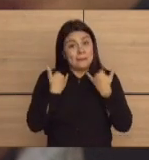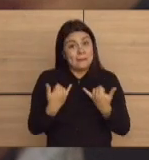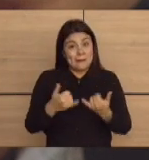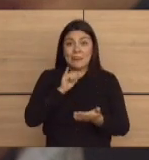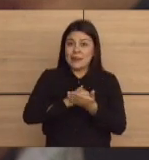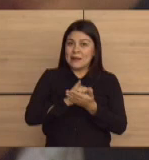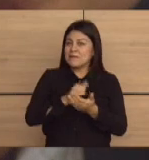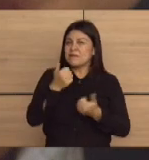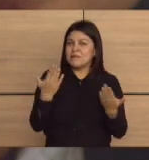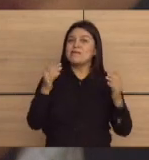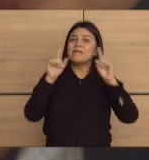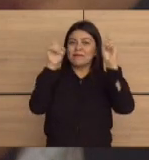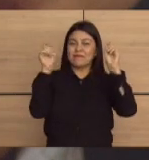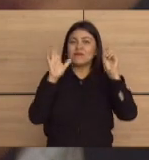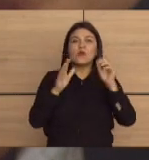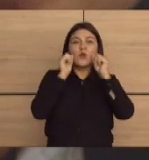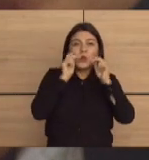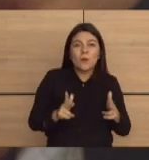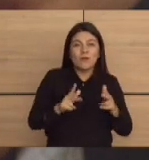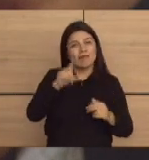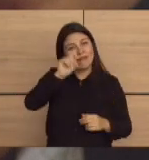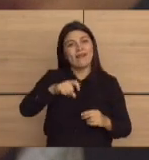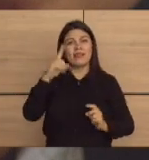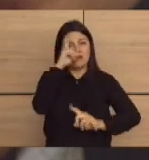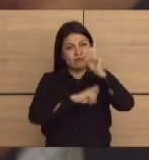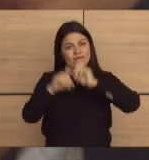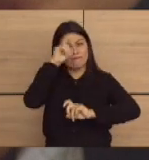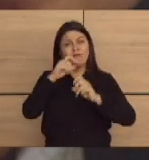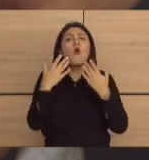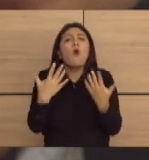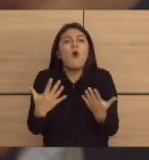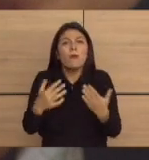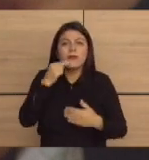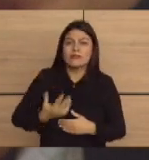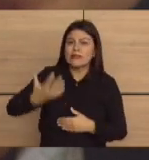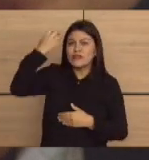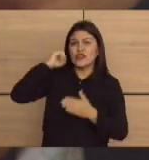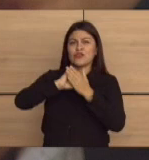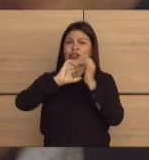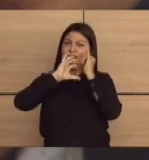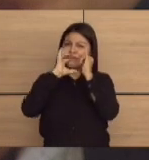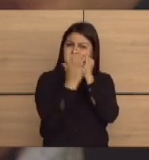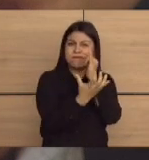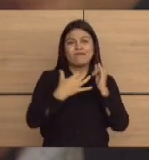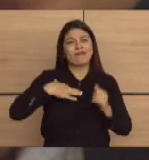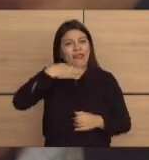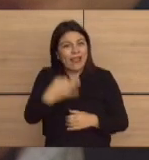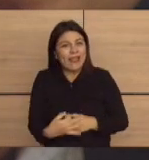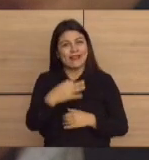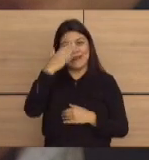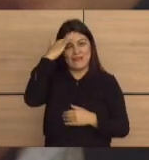de humanismo, reflexionar sobre la historia, la geografía, la ética, la